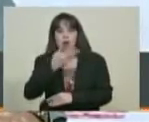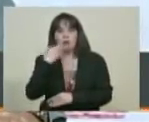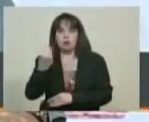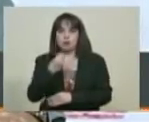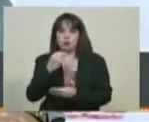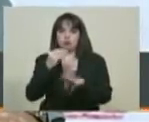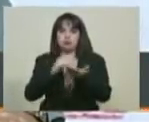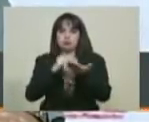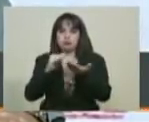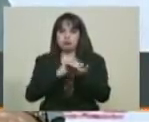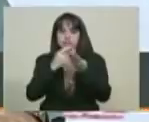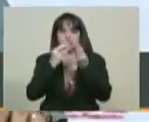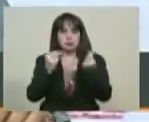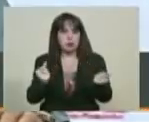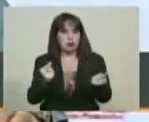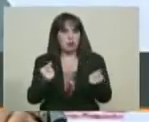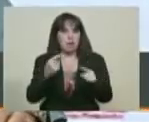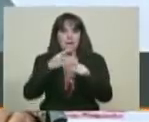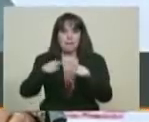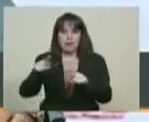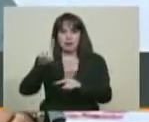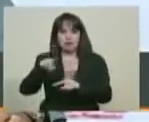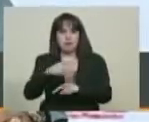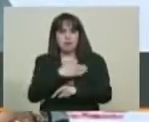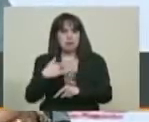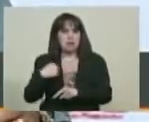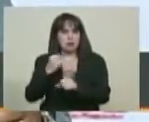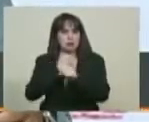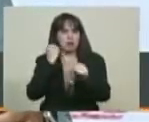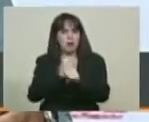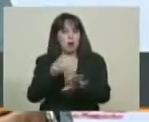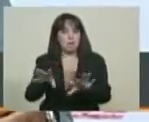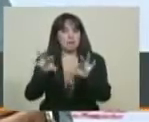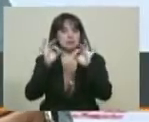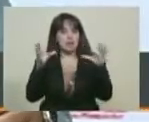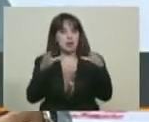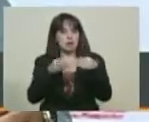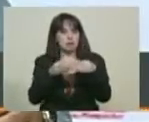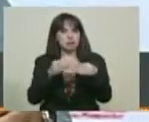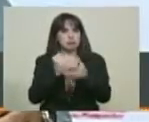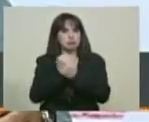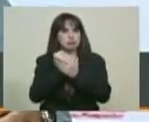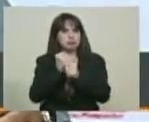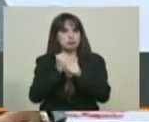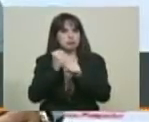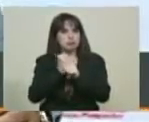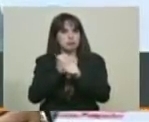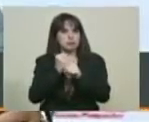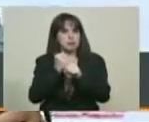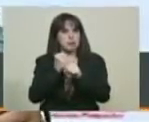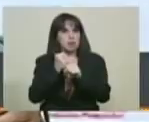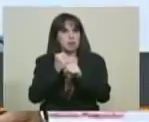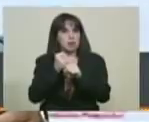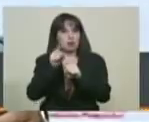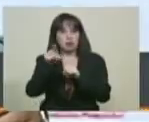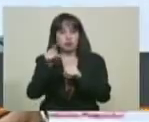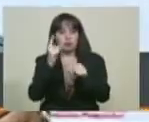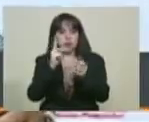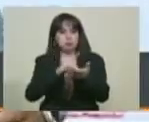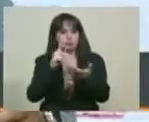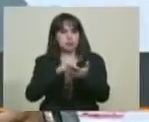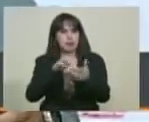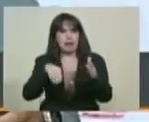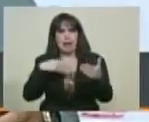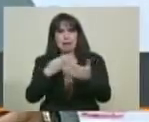También quiero que hagamos un trabajo muy especial, compañero. Tú serás militante hasta que cumplas 90 años de la juventud,